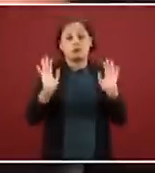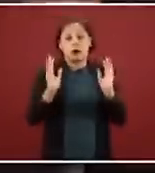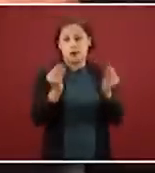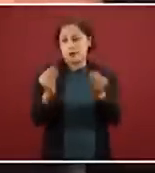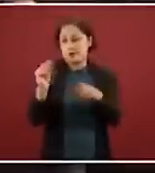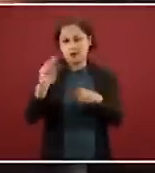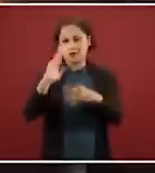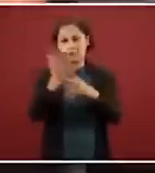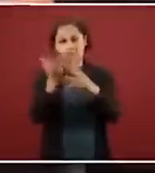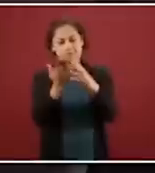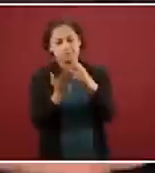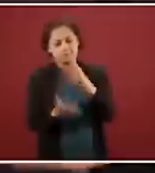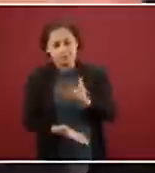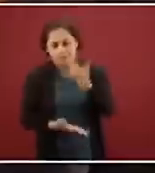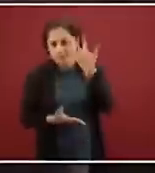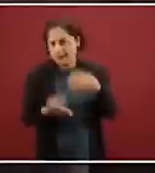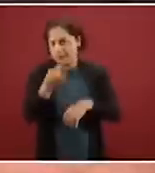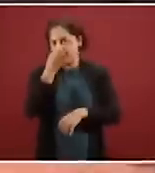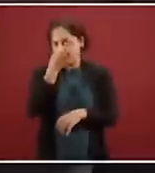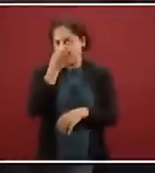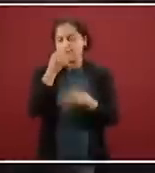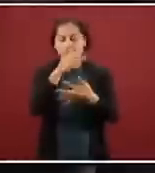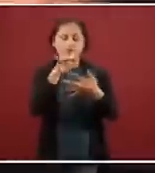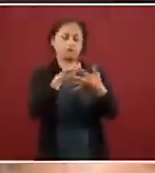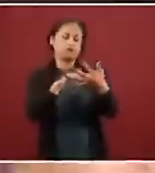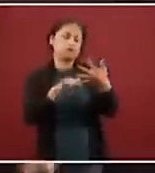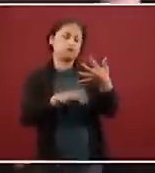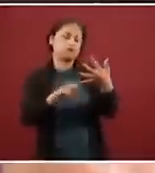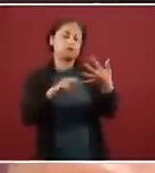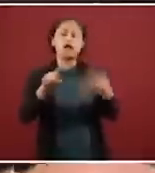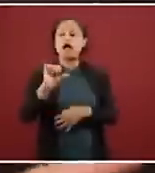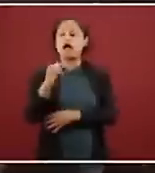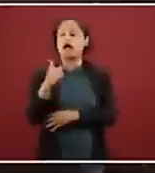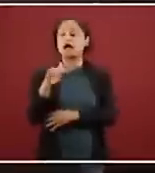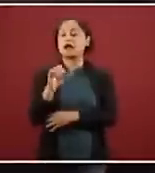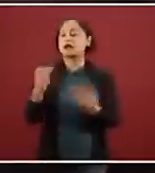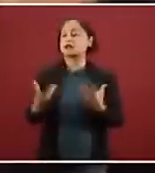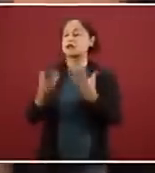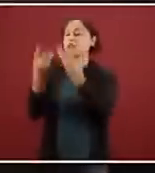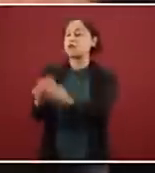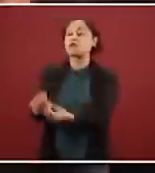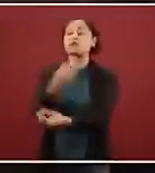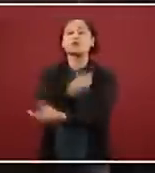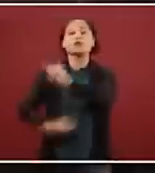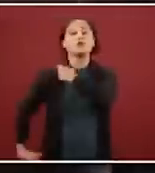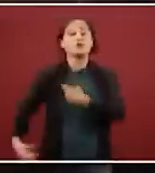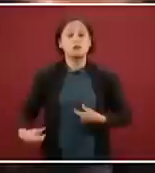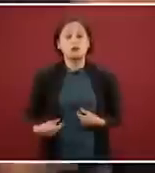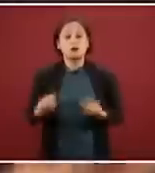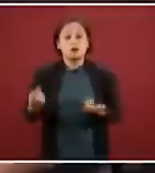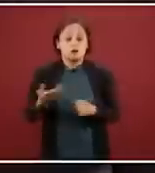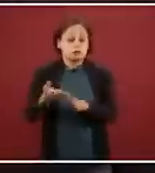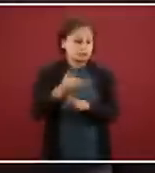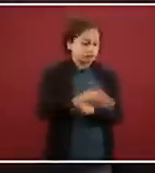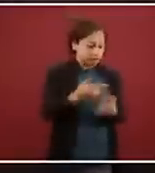no llego a cuando Ángeles llega con Villa y ya llevo 45 escritas, entonces ellos en unas cuartillitas me